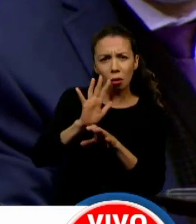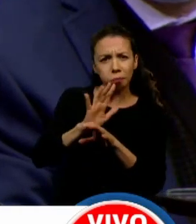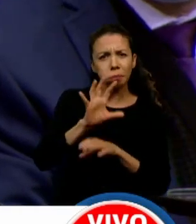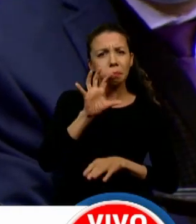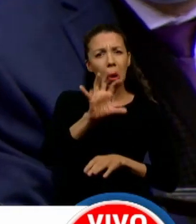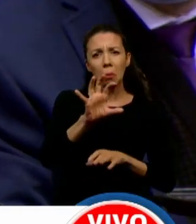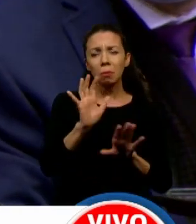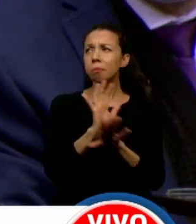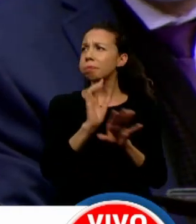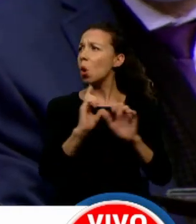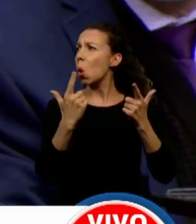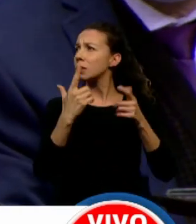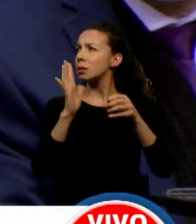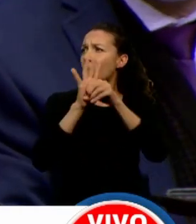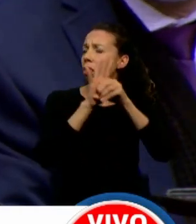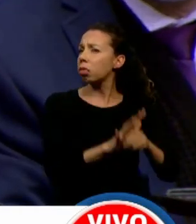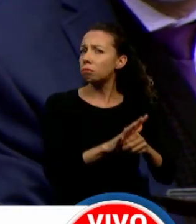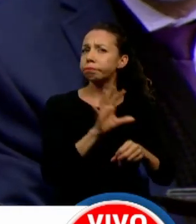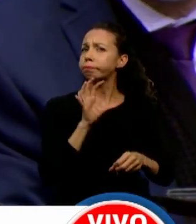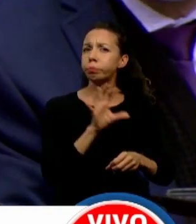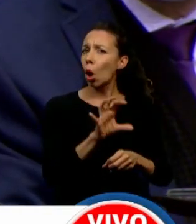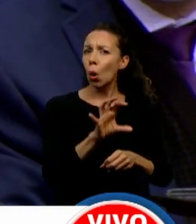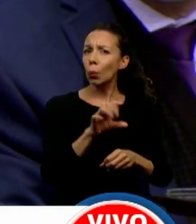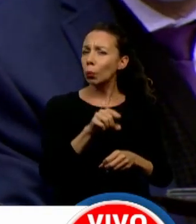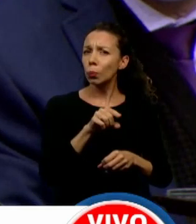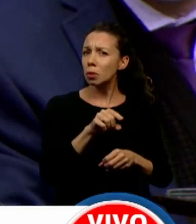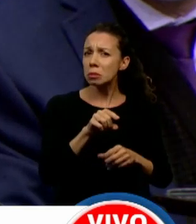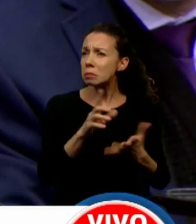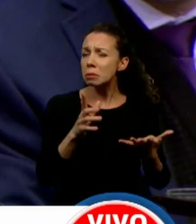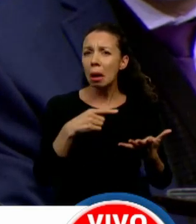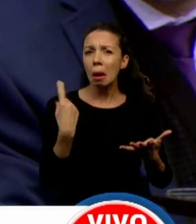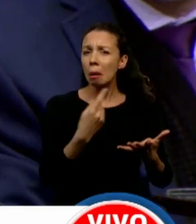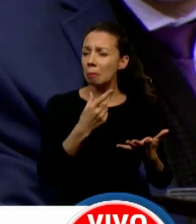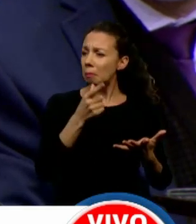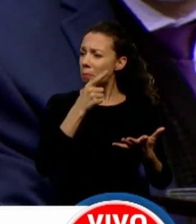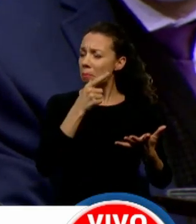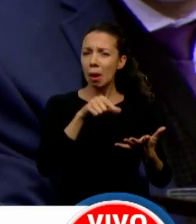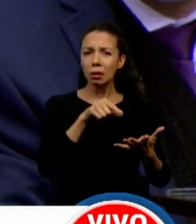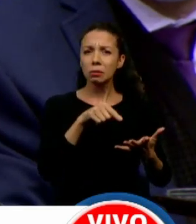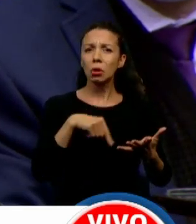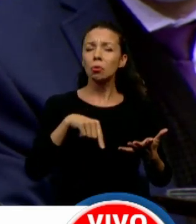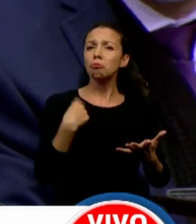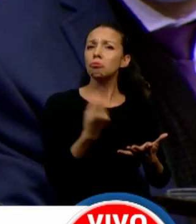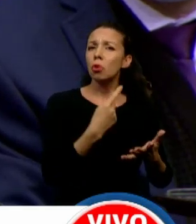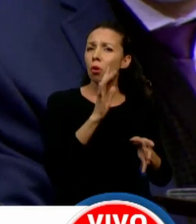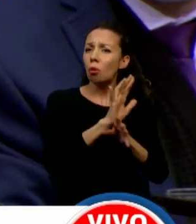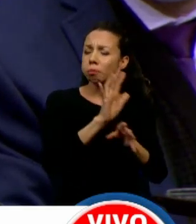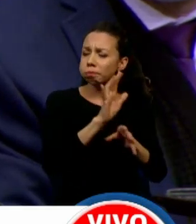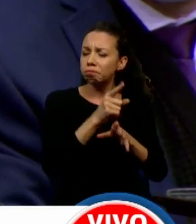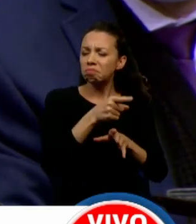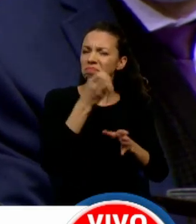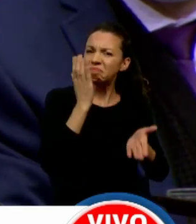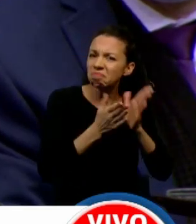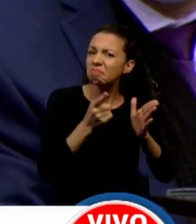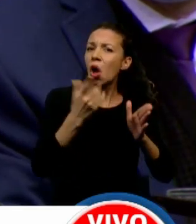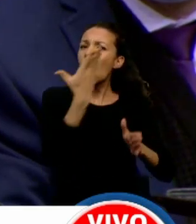parangón alguno en nuestra historia. Desde la provincialización no habíamos sido sometidos al destrato